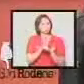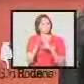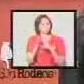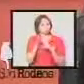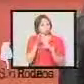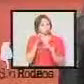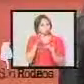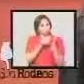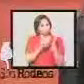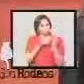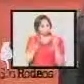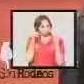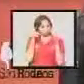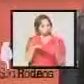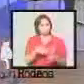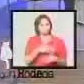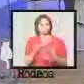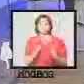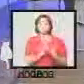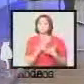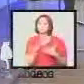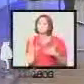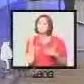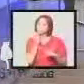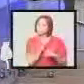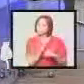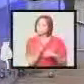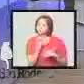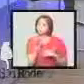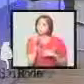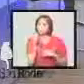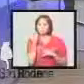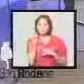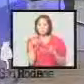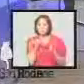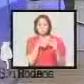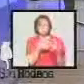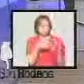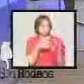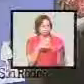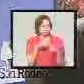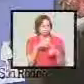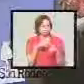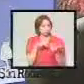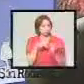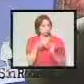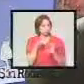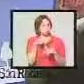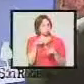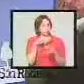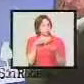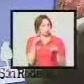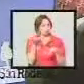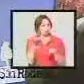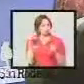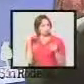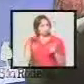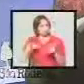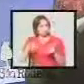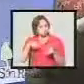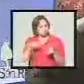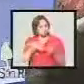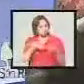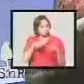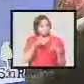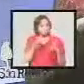fondos. Nos vamos a detener ahí un momentito. Fondos especiales. Así es. Entonces usted aclara de que es para esas personas que por alguna